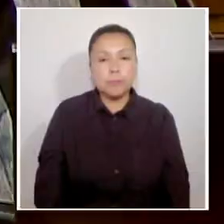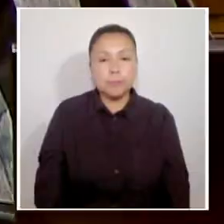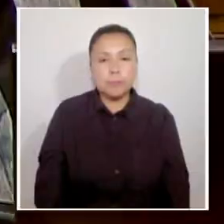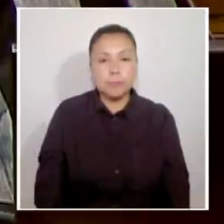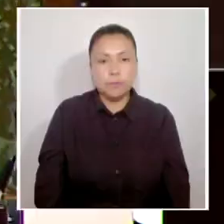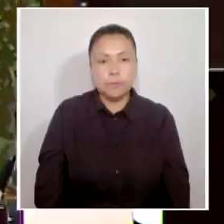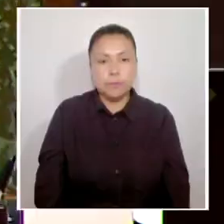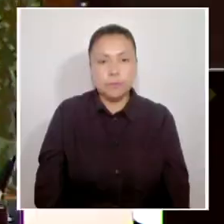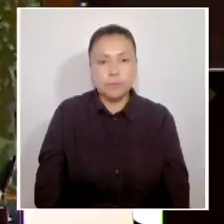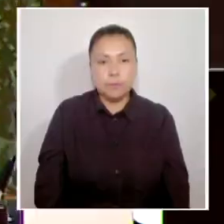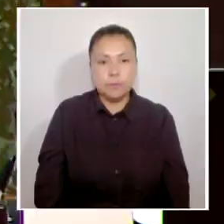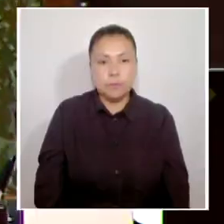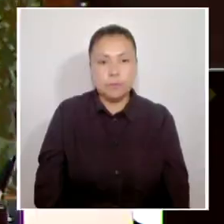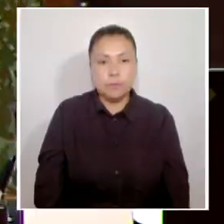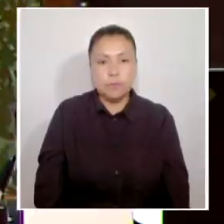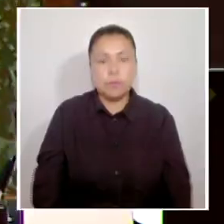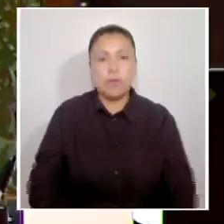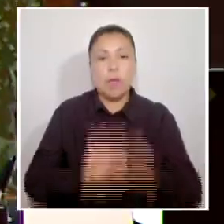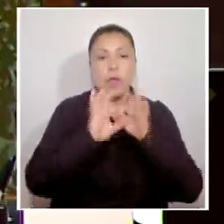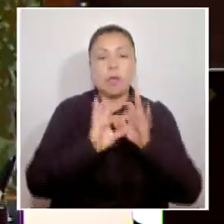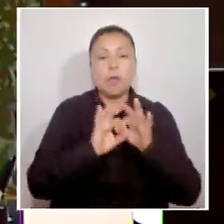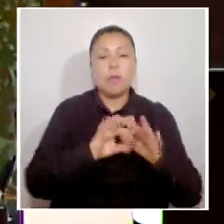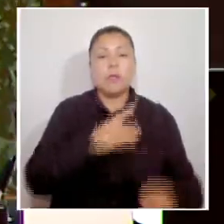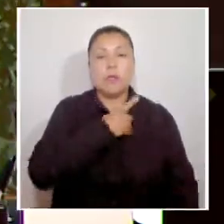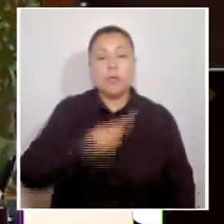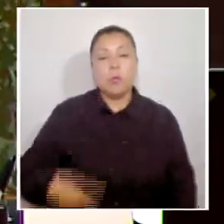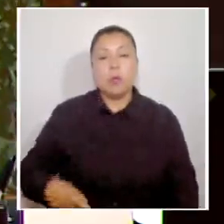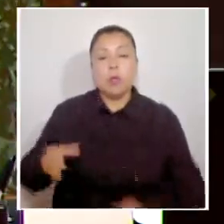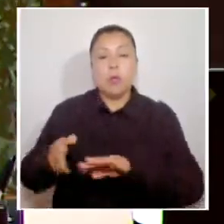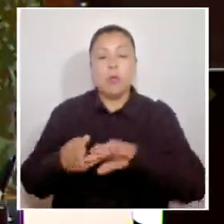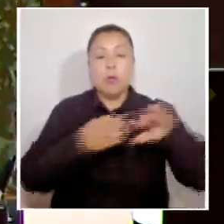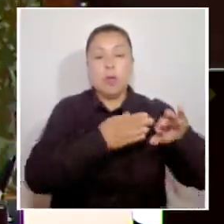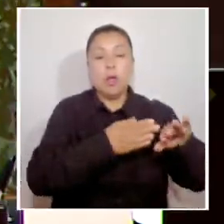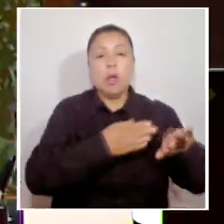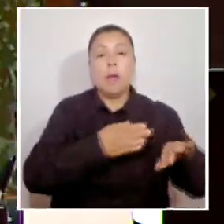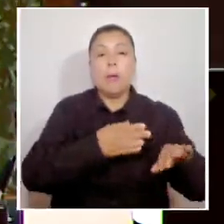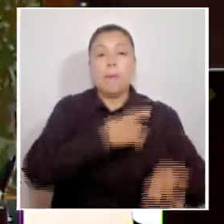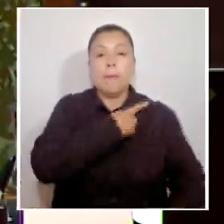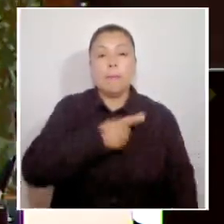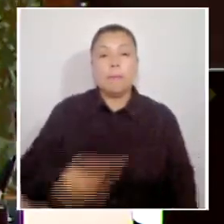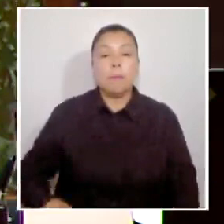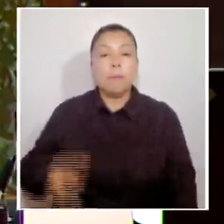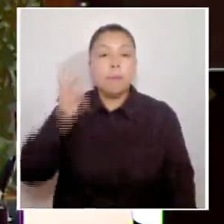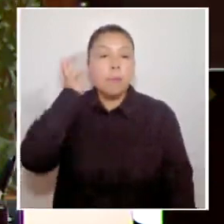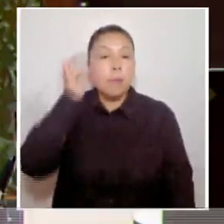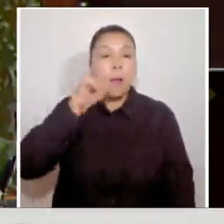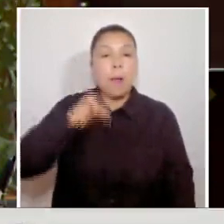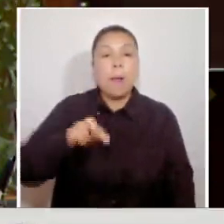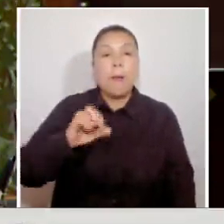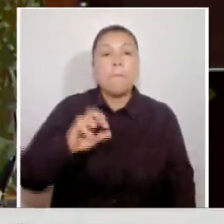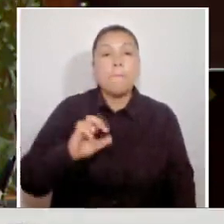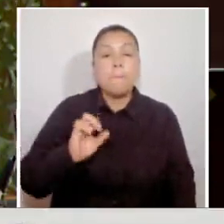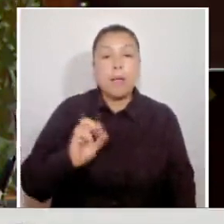gracias gracias diputado tiene la palabra la diputada Joana Pérez